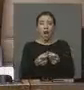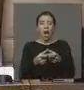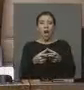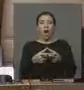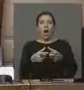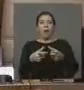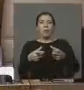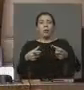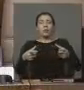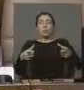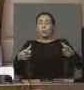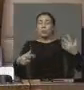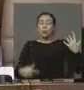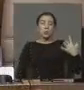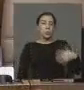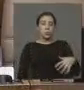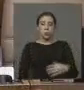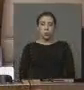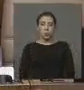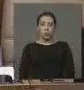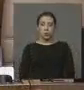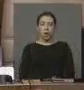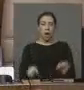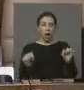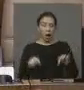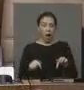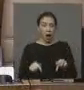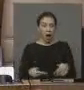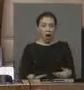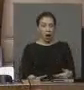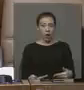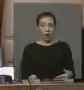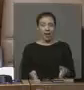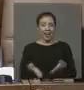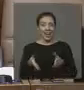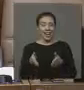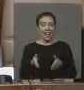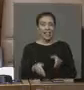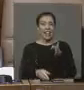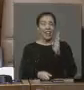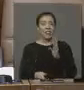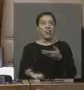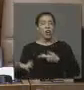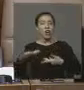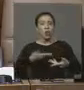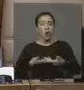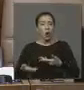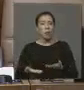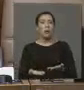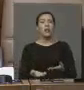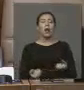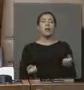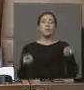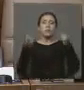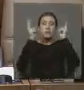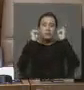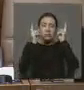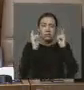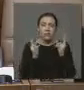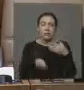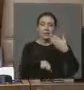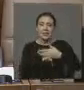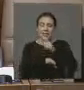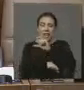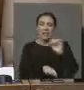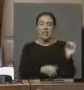crecido desmesuradamente. Hoy las calles deben ser compartidas por el transporte público, los